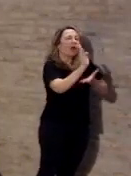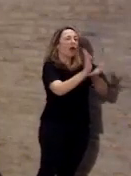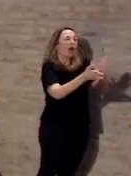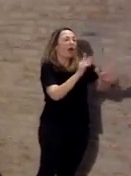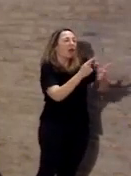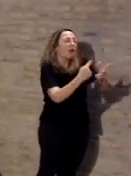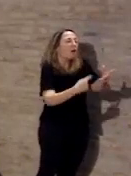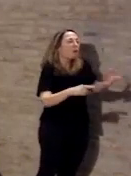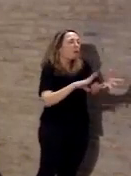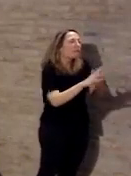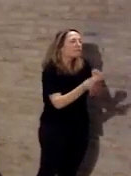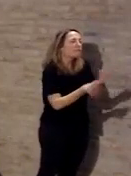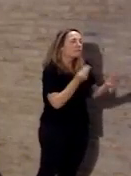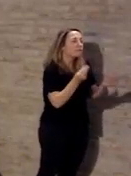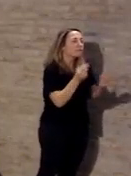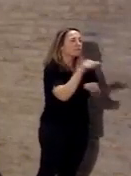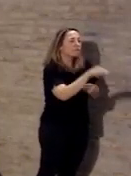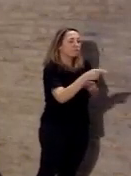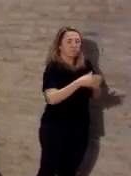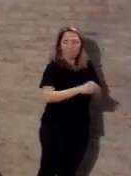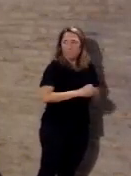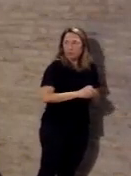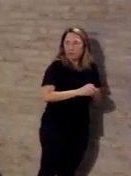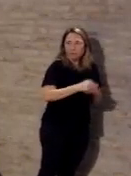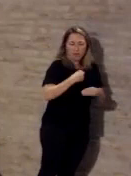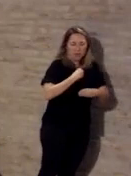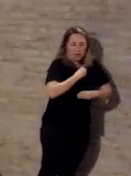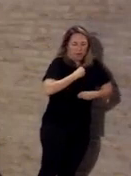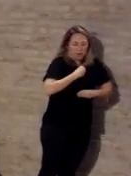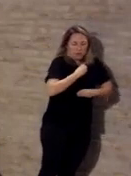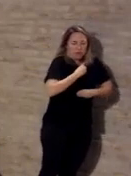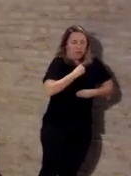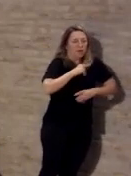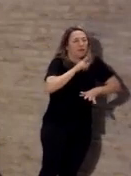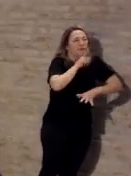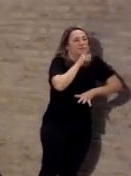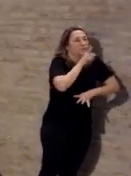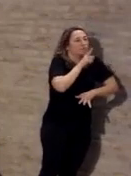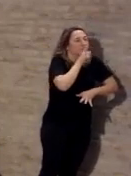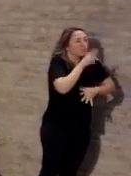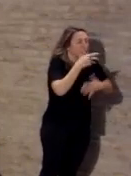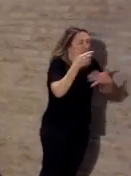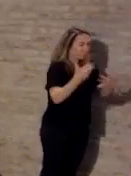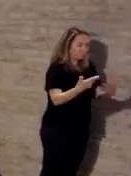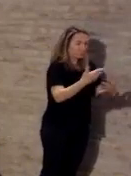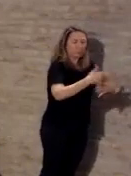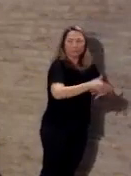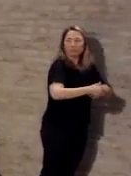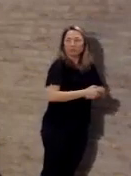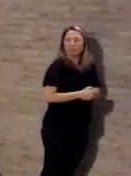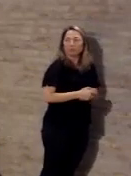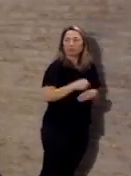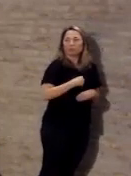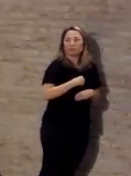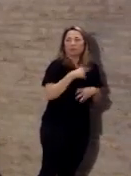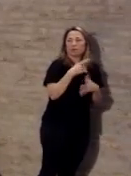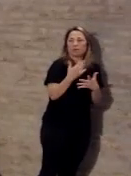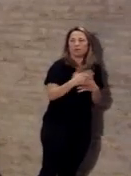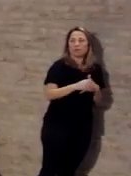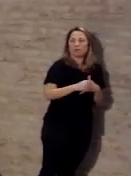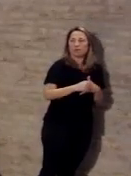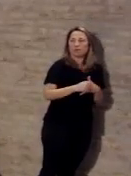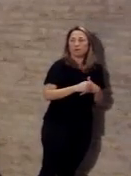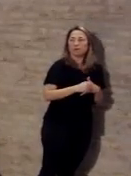violencia simbólica cuando es violento cómo nos hace sentir triste Ah un poco triste nos hace sentir como